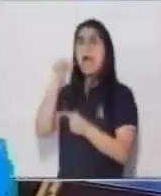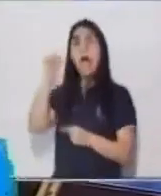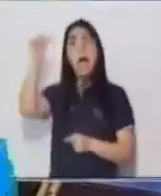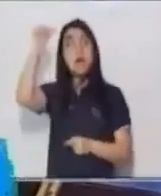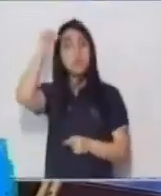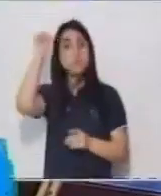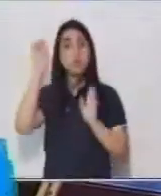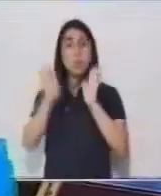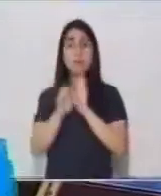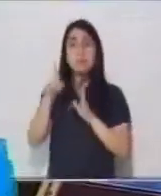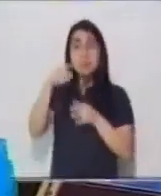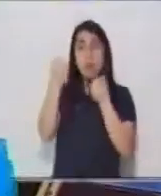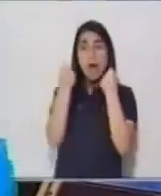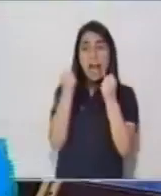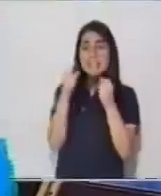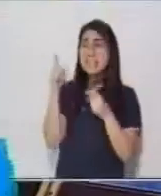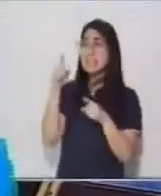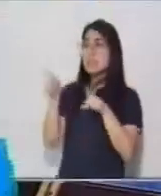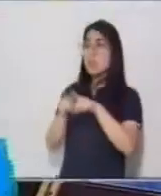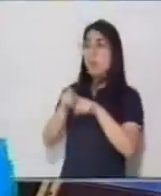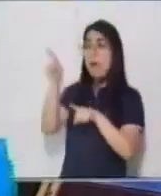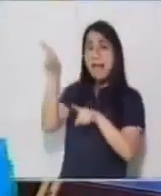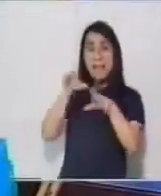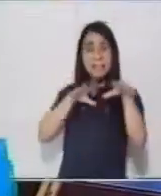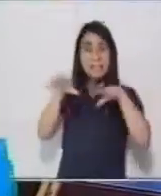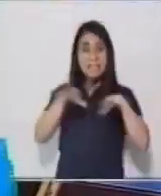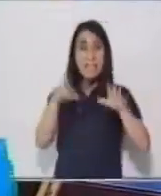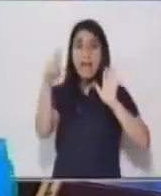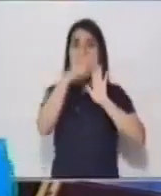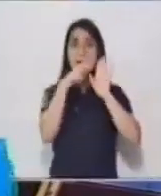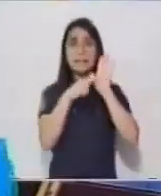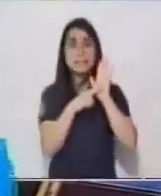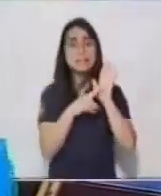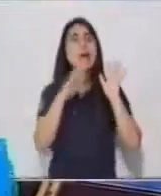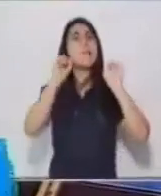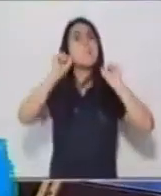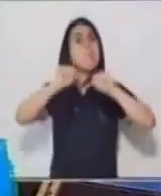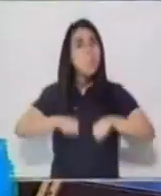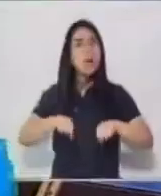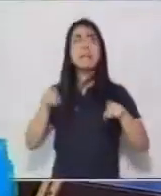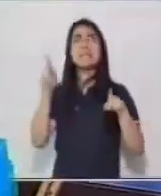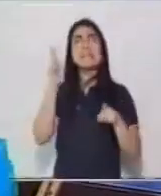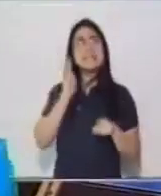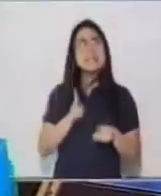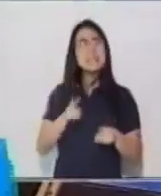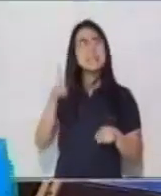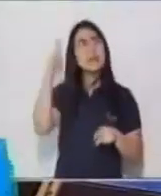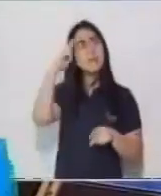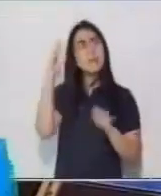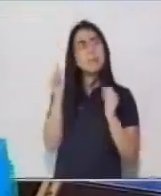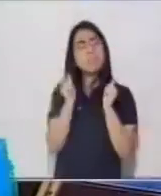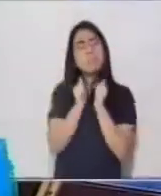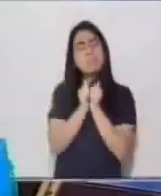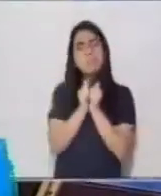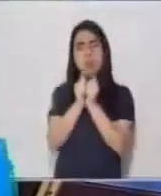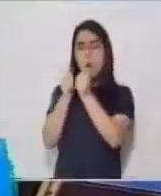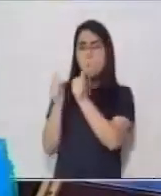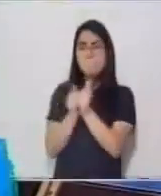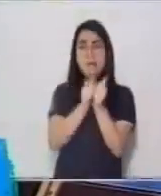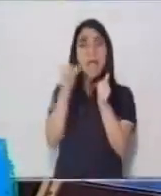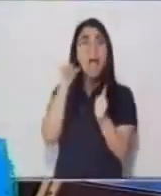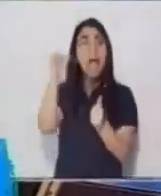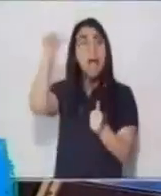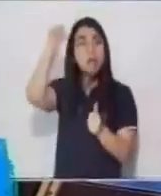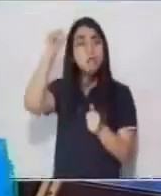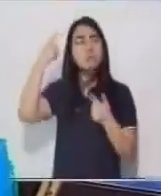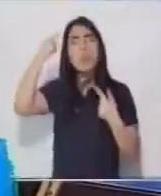cerciórate de estar acompañado de un adulto que te acompañe, puesto que estaremos manipulando fuego y más instrumentos.